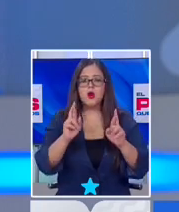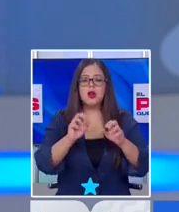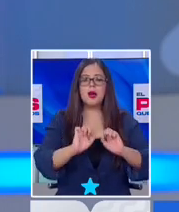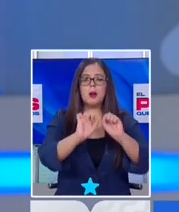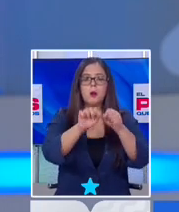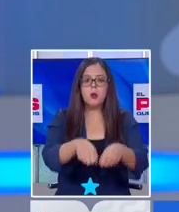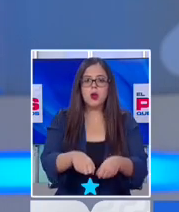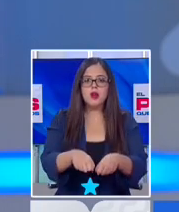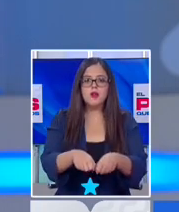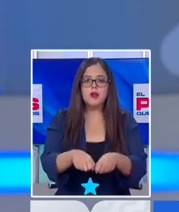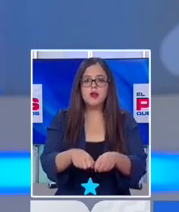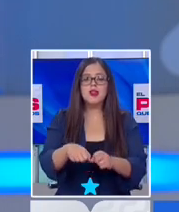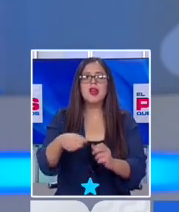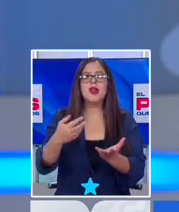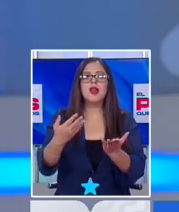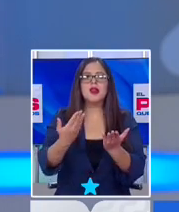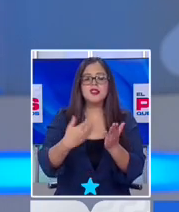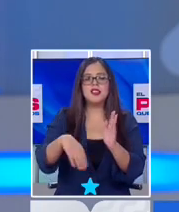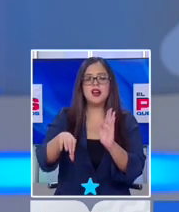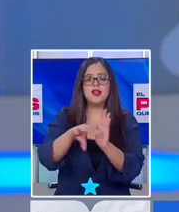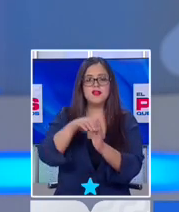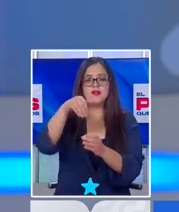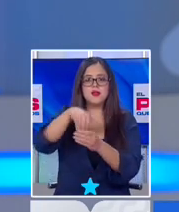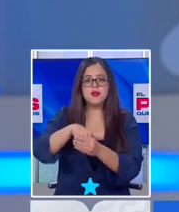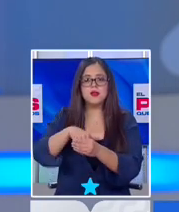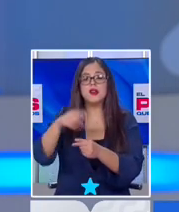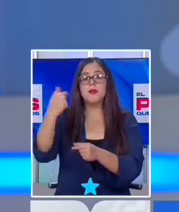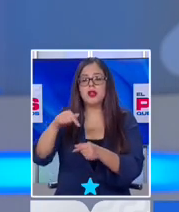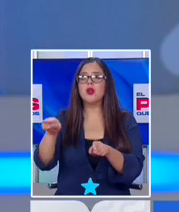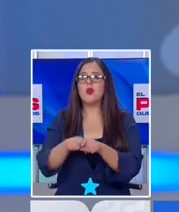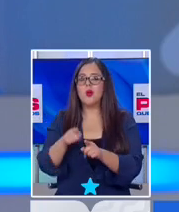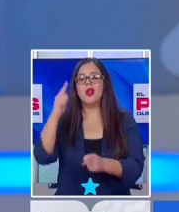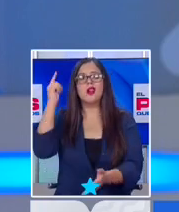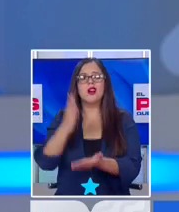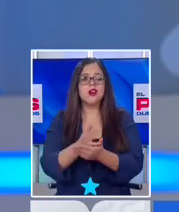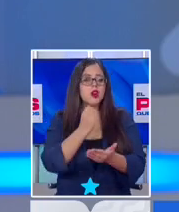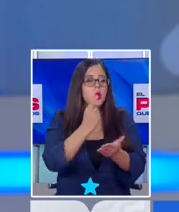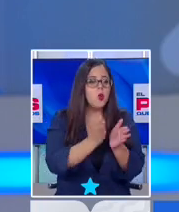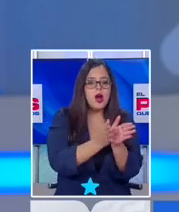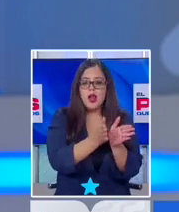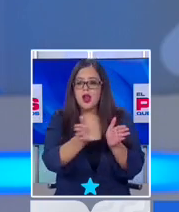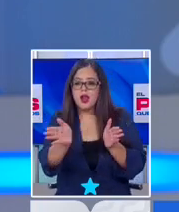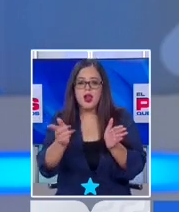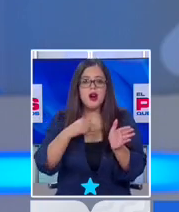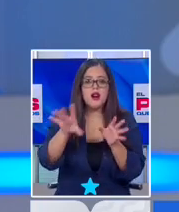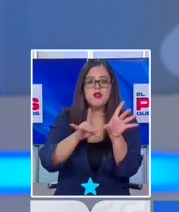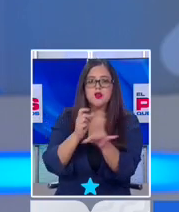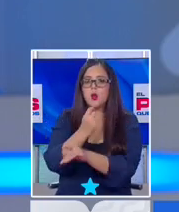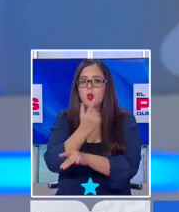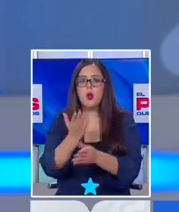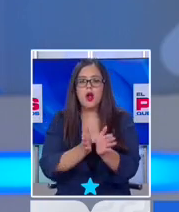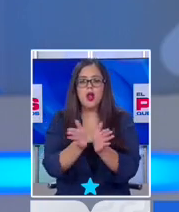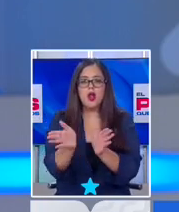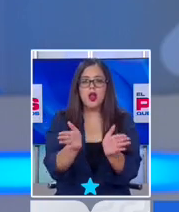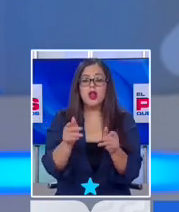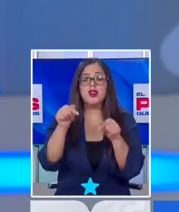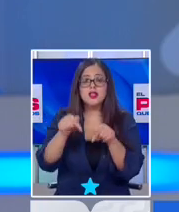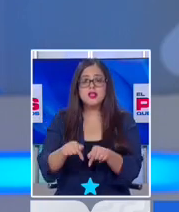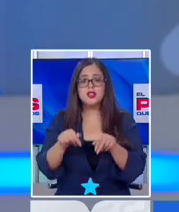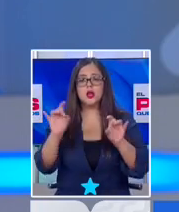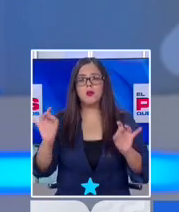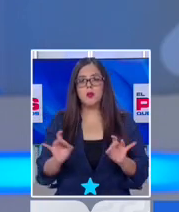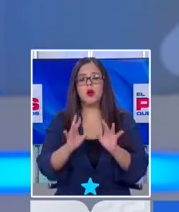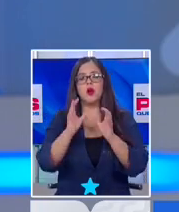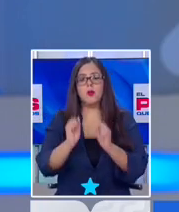de salida creo que uno tiene que en algún momento tomar una decisión política porque camino voy a seguir y por otra parte que es el lugar algo que está en la gran